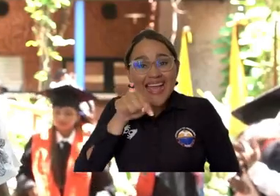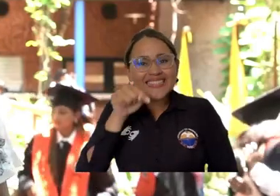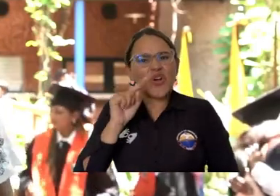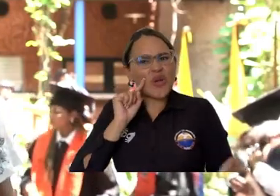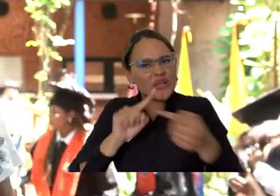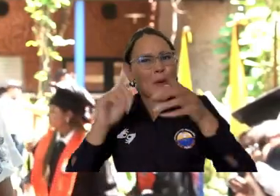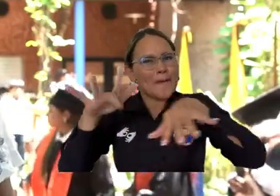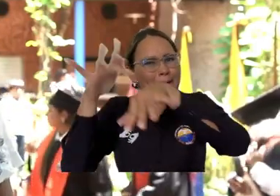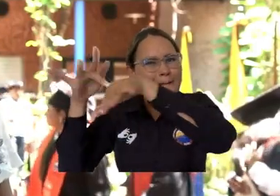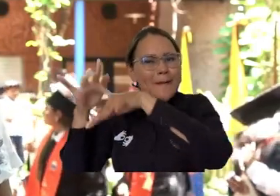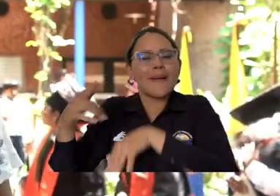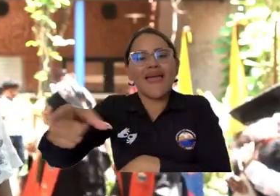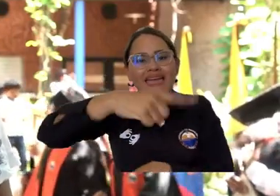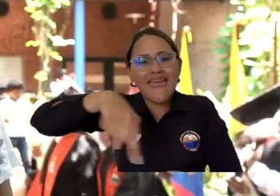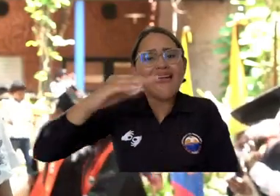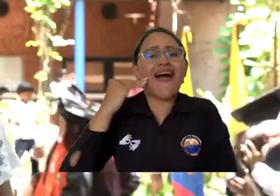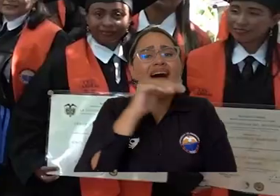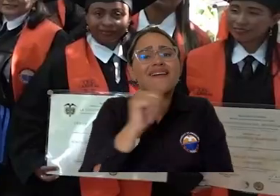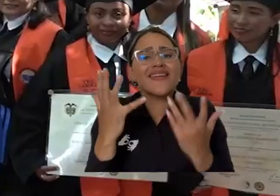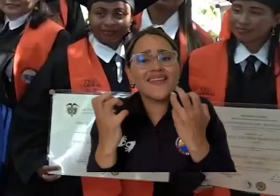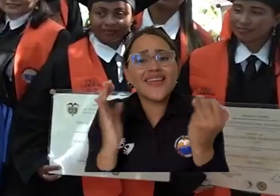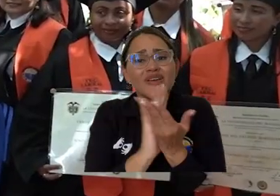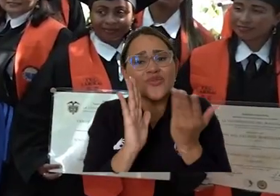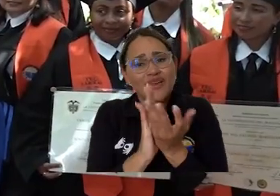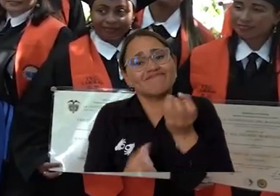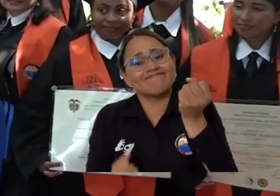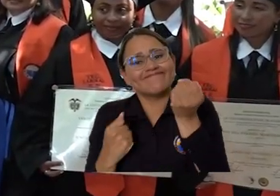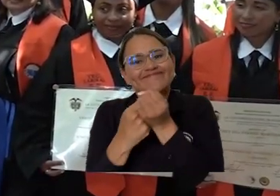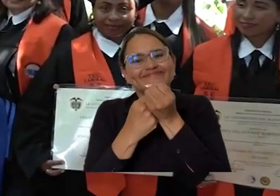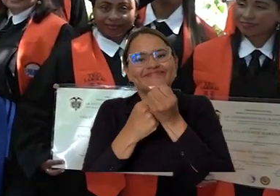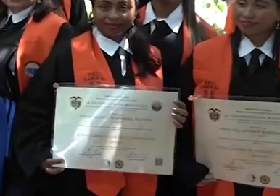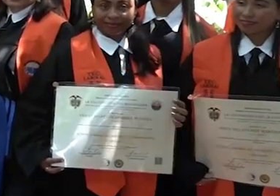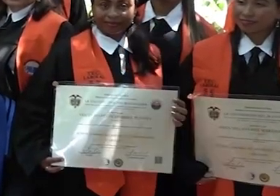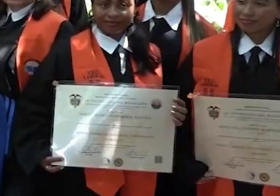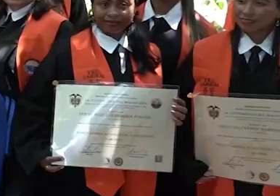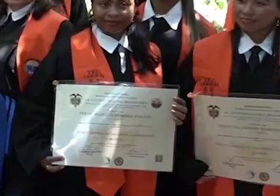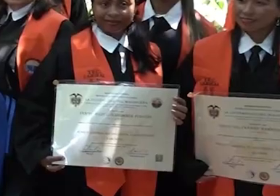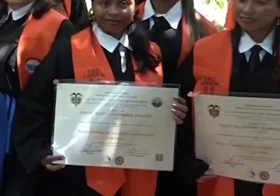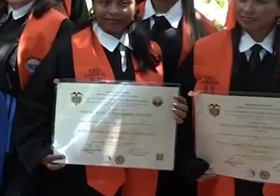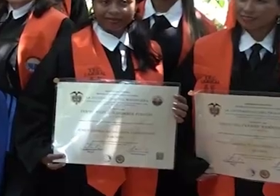el objetivo, dar ese gran impulso a esas mujeres que querían estudiar.